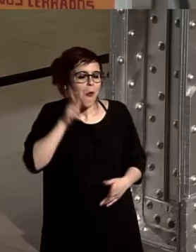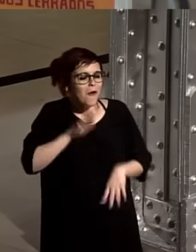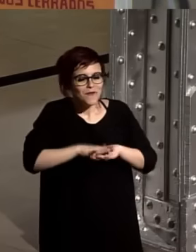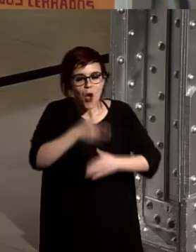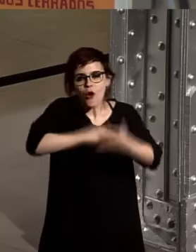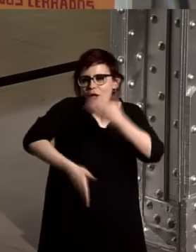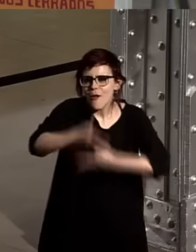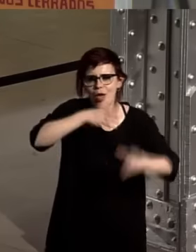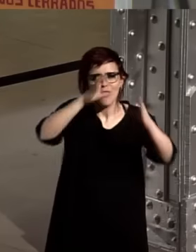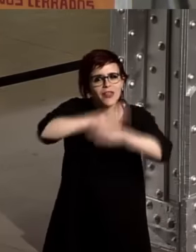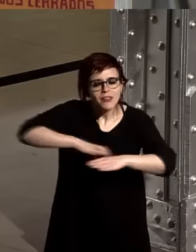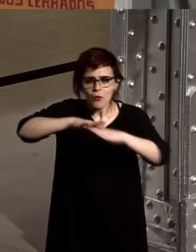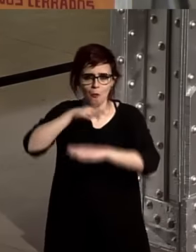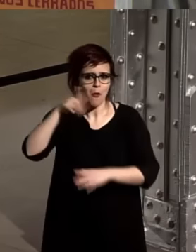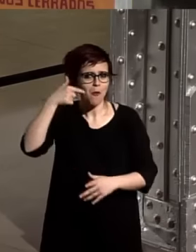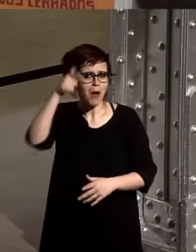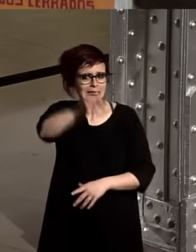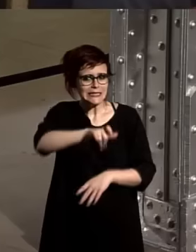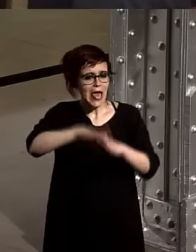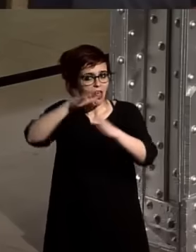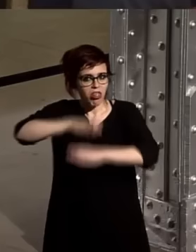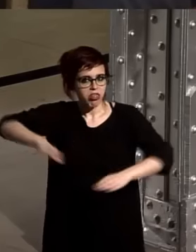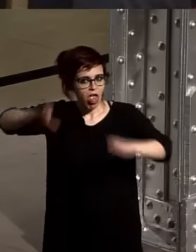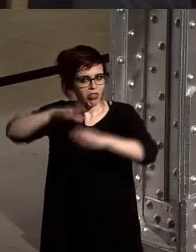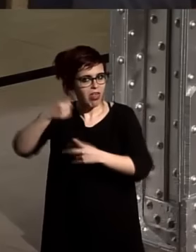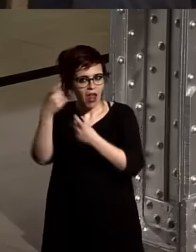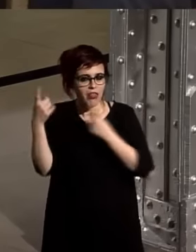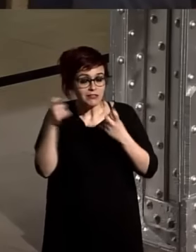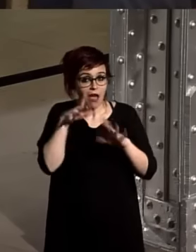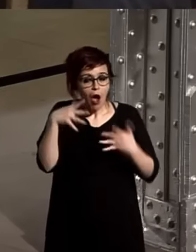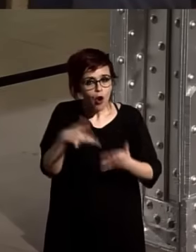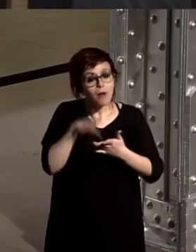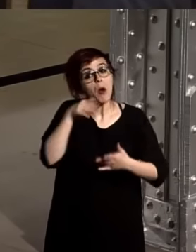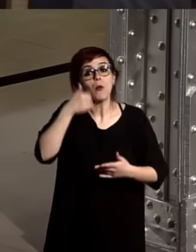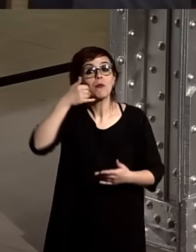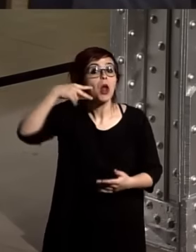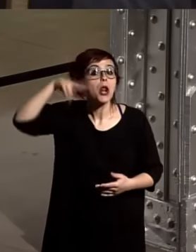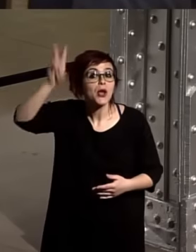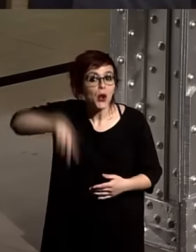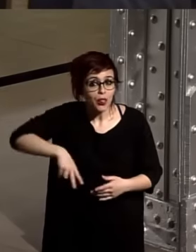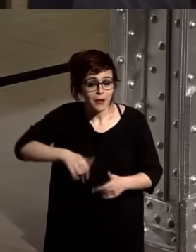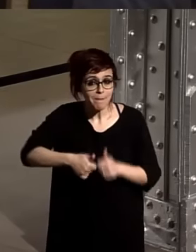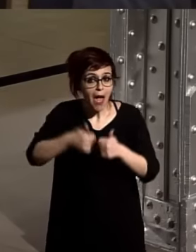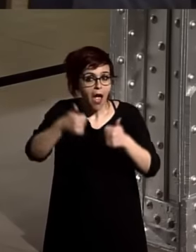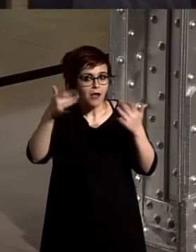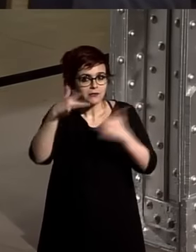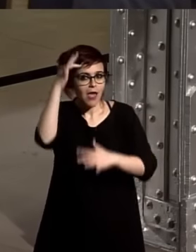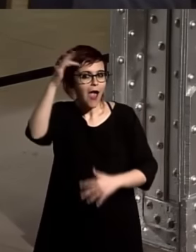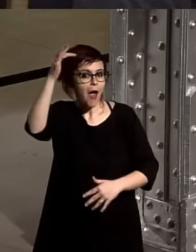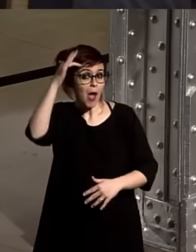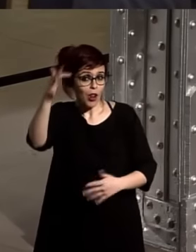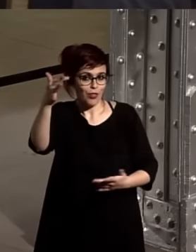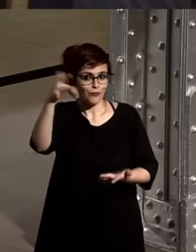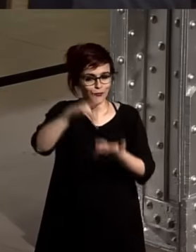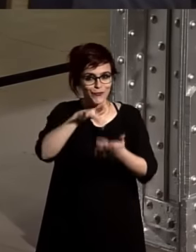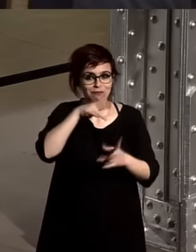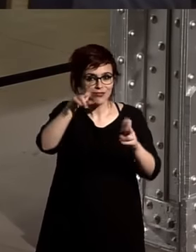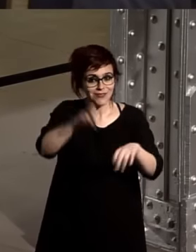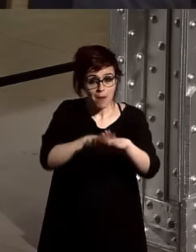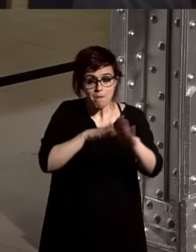la ciencia yo creo que que necesita o siempre necesitado y ahora por lo menos se reconoce todavía más de la imaginación no para